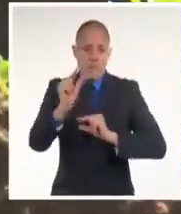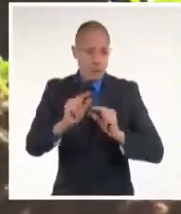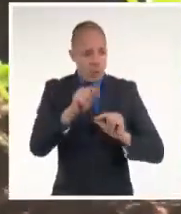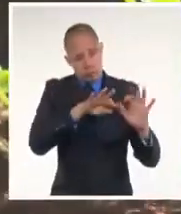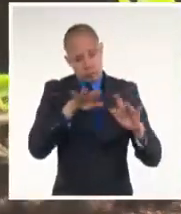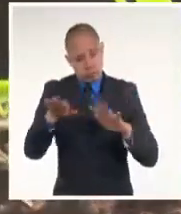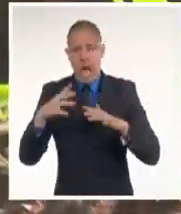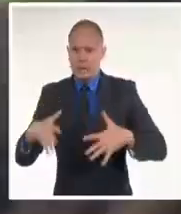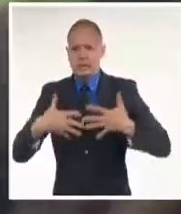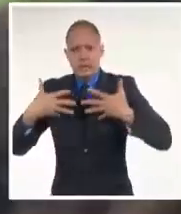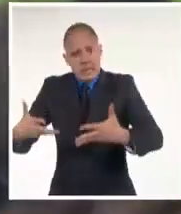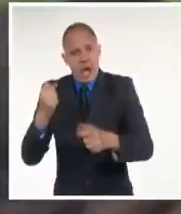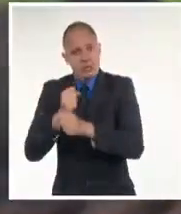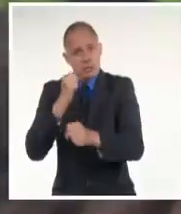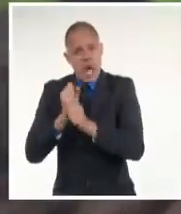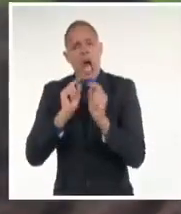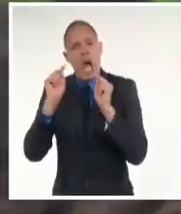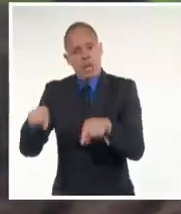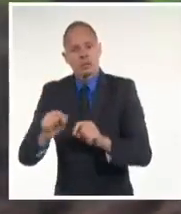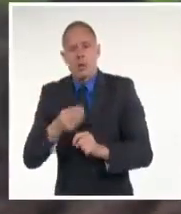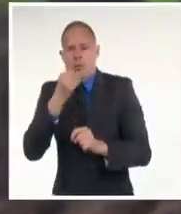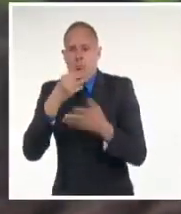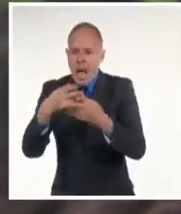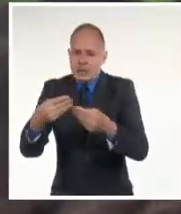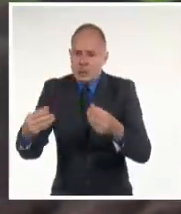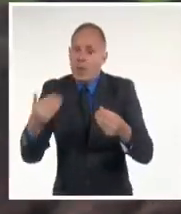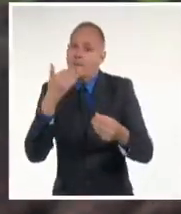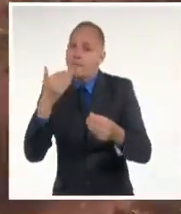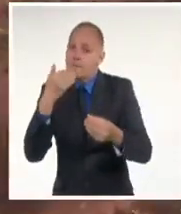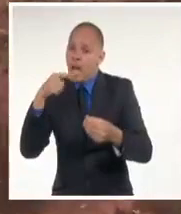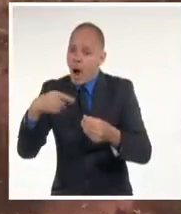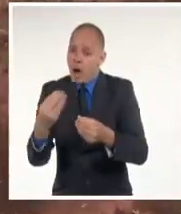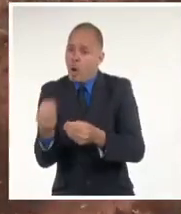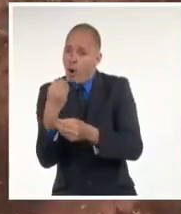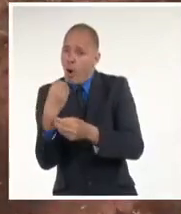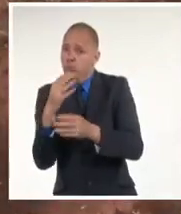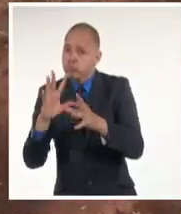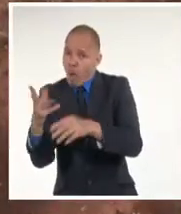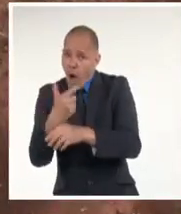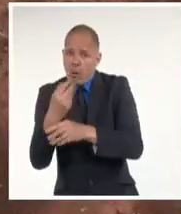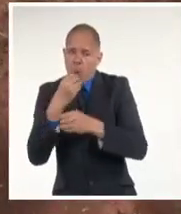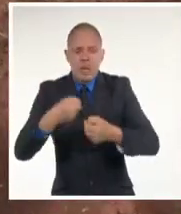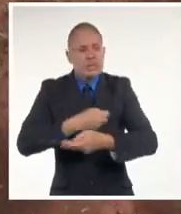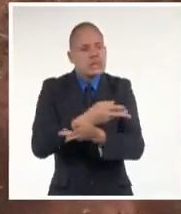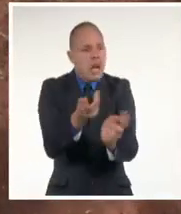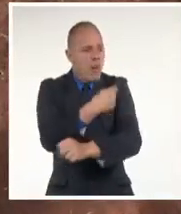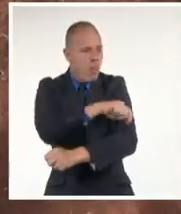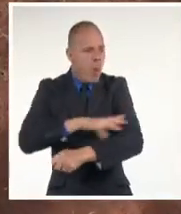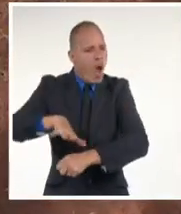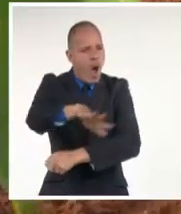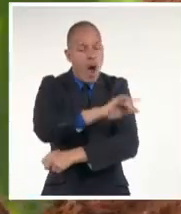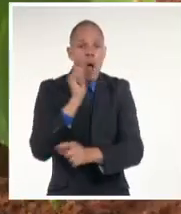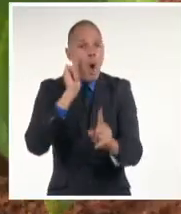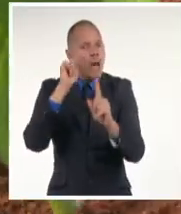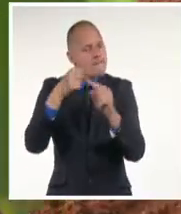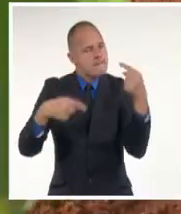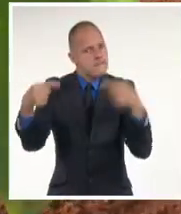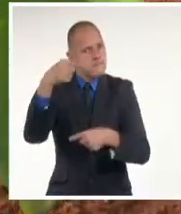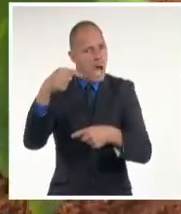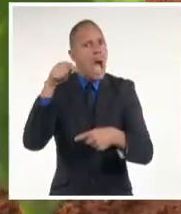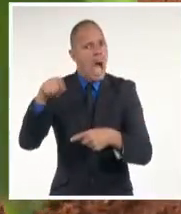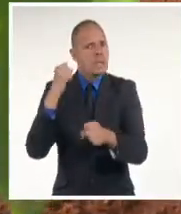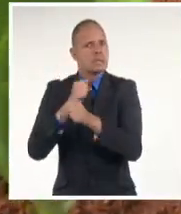recursos propios, lo que demuestra que satisfacer la mesa de cada vueltabajero es un compromiso al cual no renuncian los campesinos